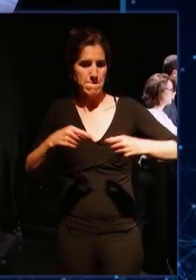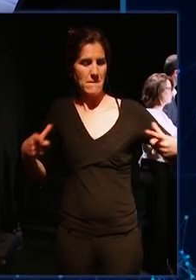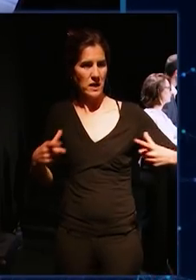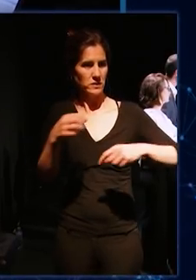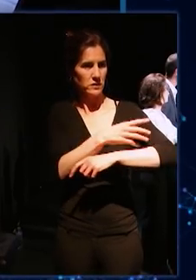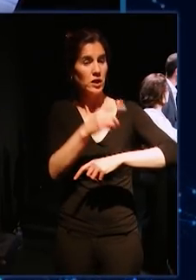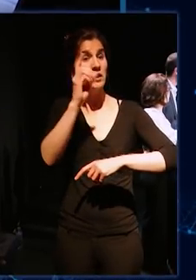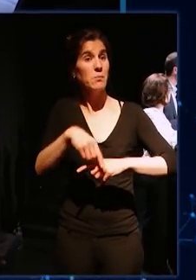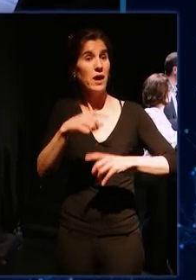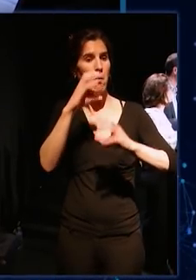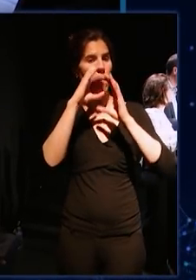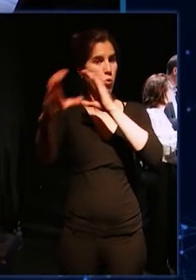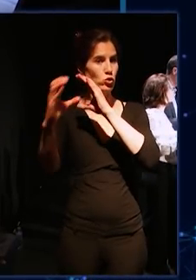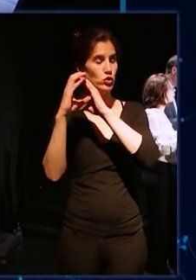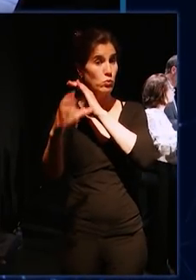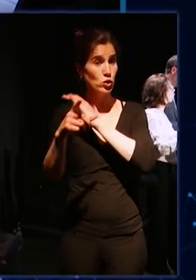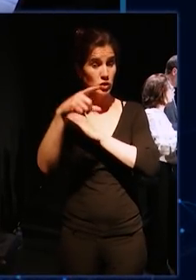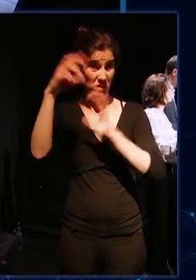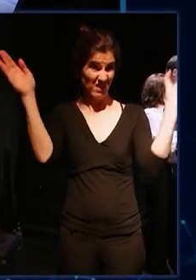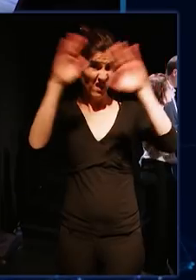del NITBUS, y establecer